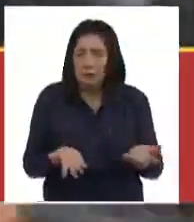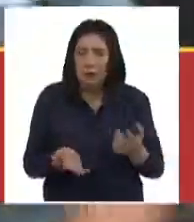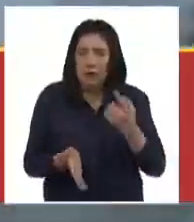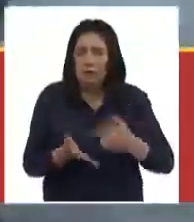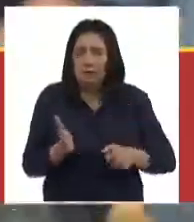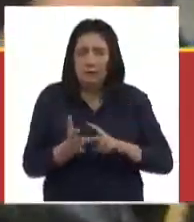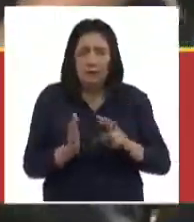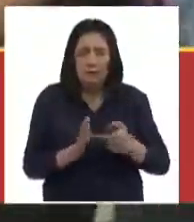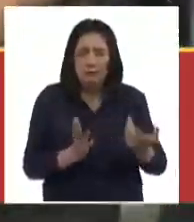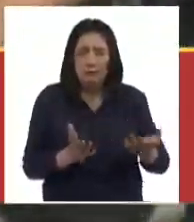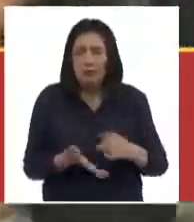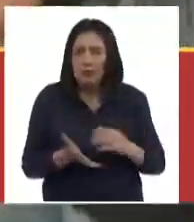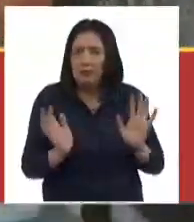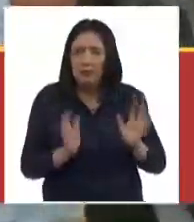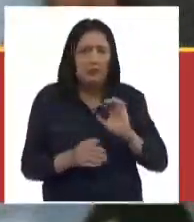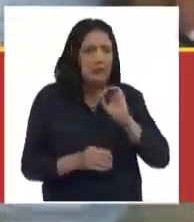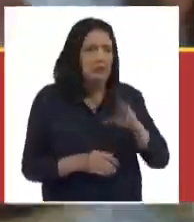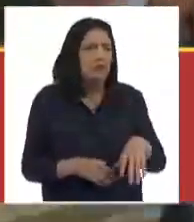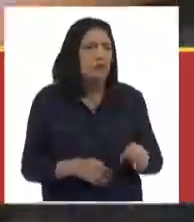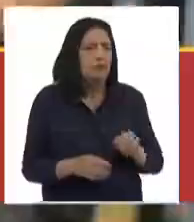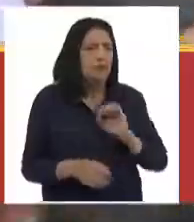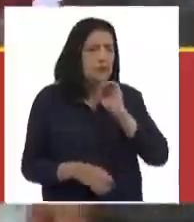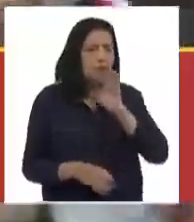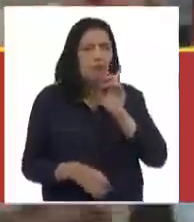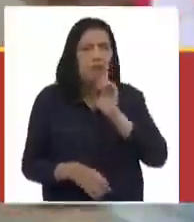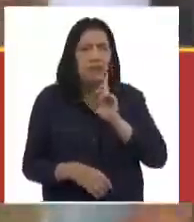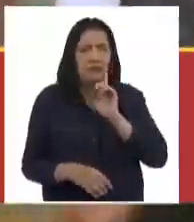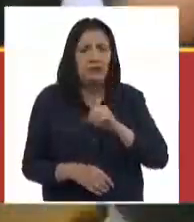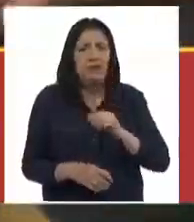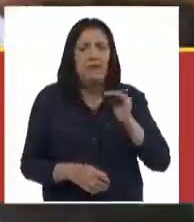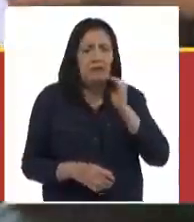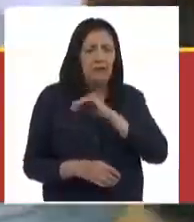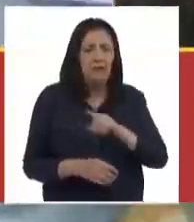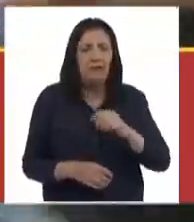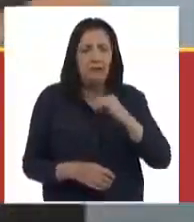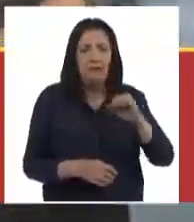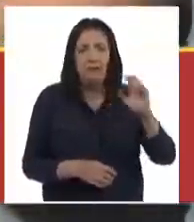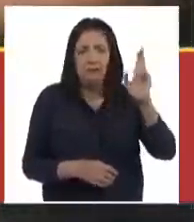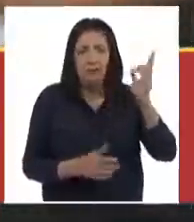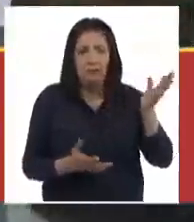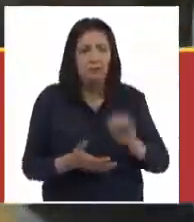refiere. Solamente dijo que están diciendo cosas falsas, ¿no? Contra un maestro, que